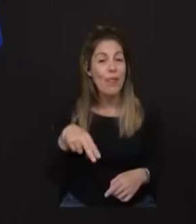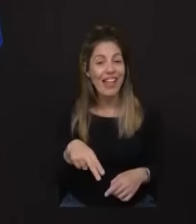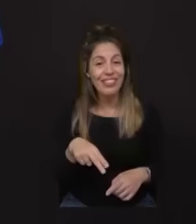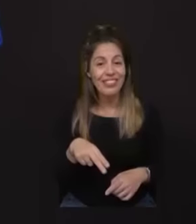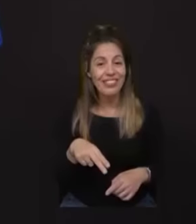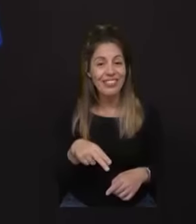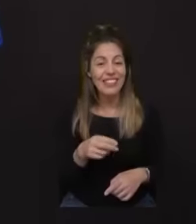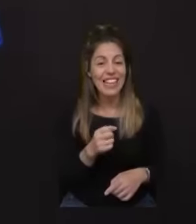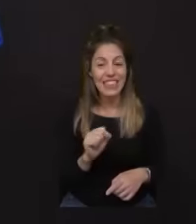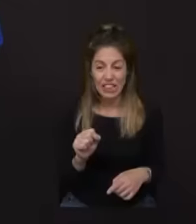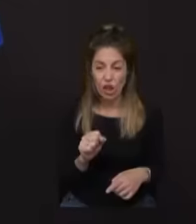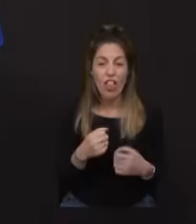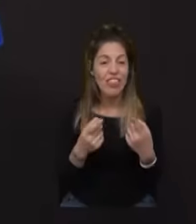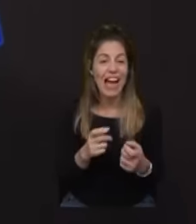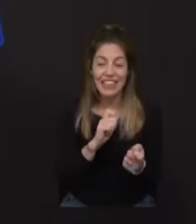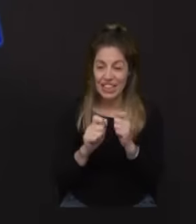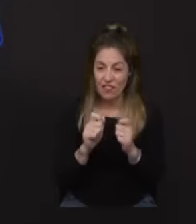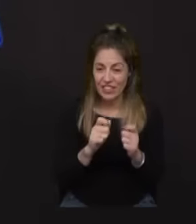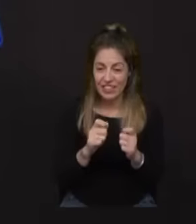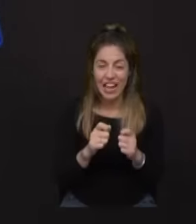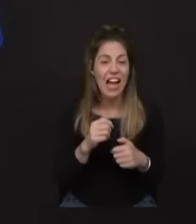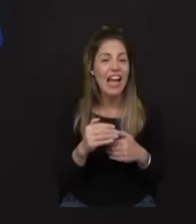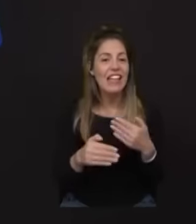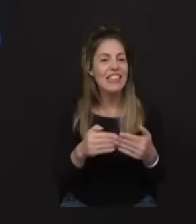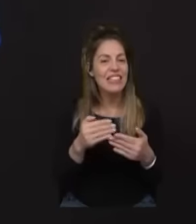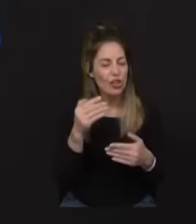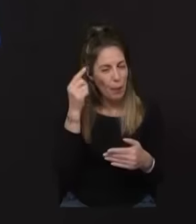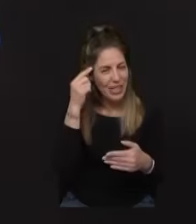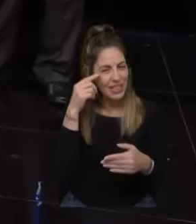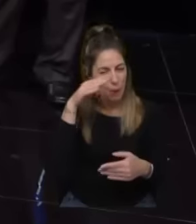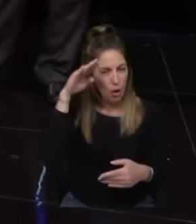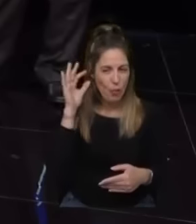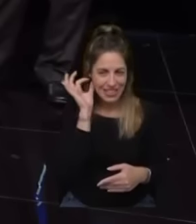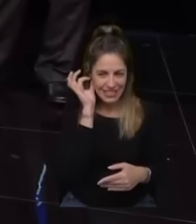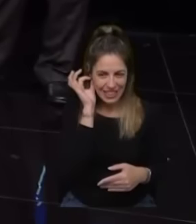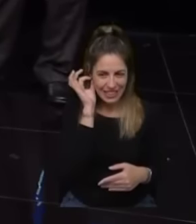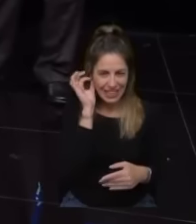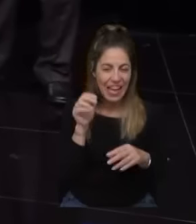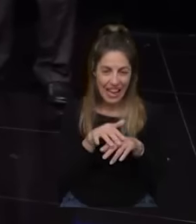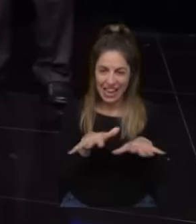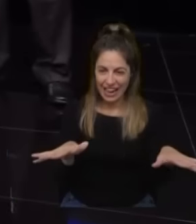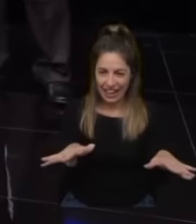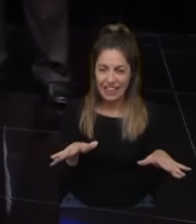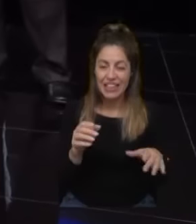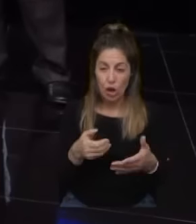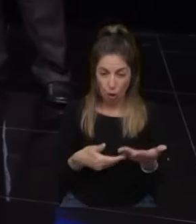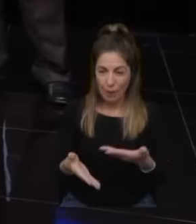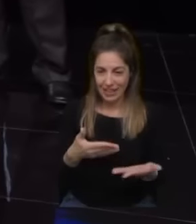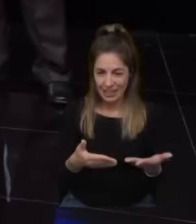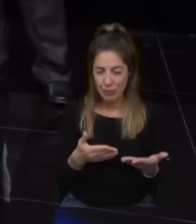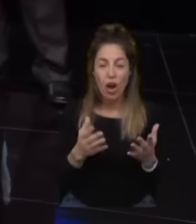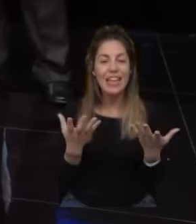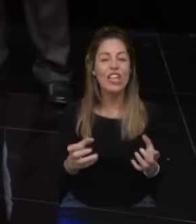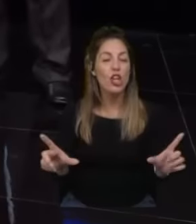litigio criminal. La entrevista desarrollada y pensada por Marcet en las redes de MBD. Estás aparte si la quieren compartir. Sí. Quiero